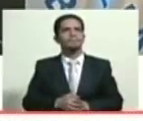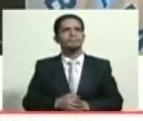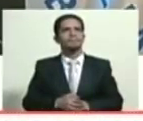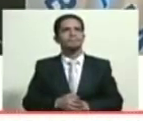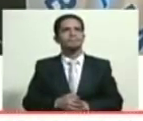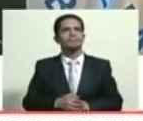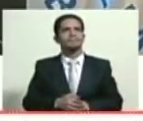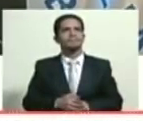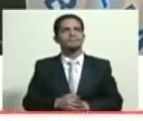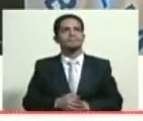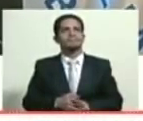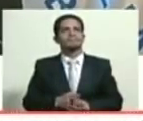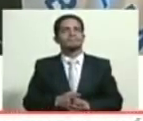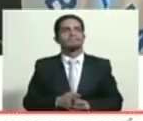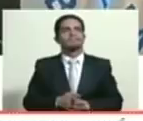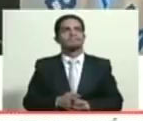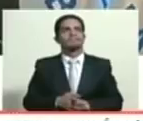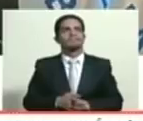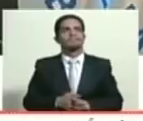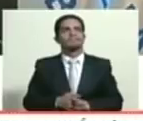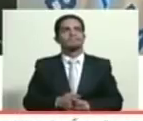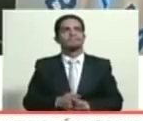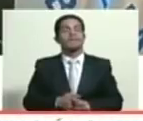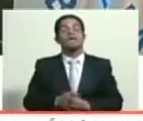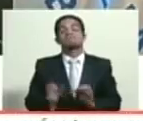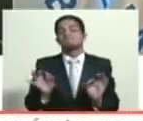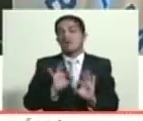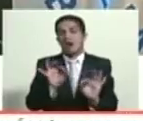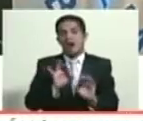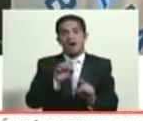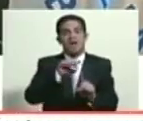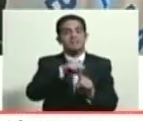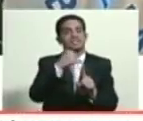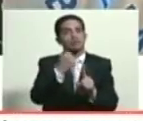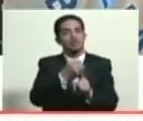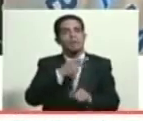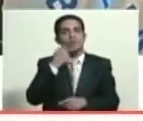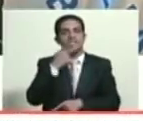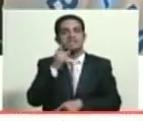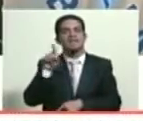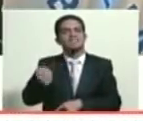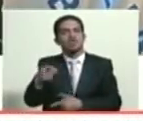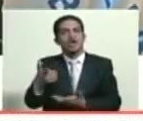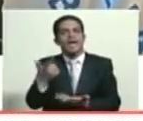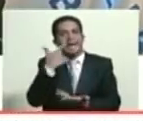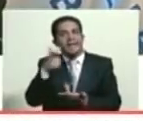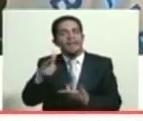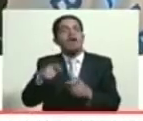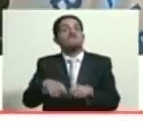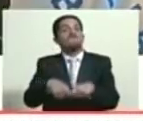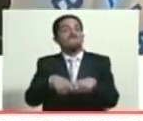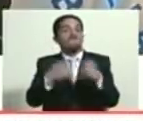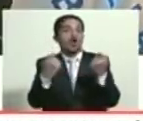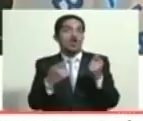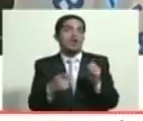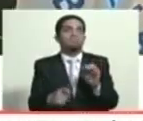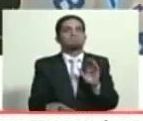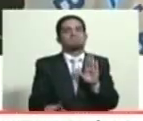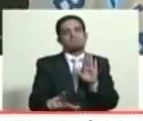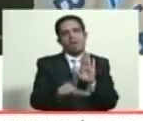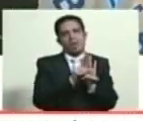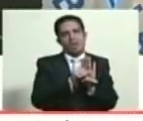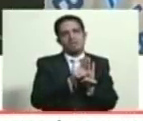ver con la situación política, sino con el incumplimiento y la violación